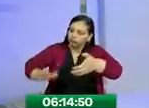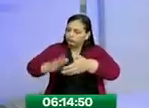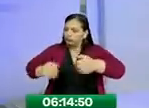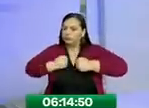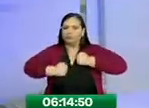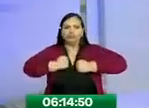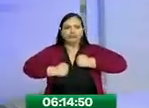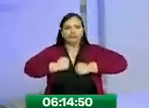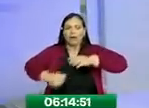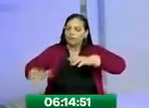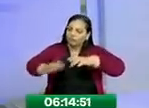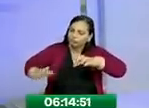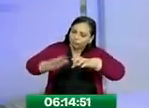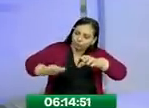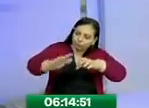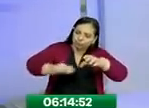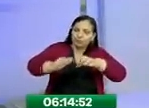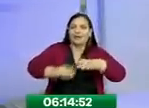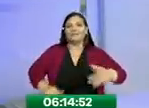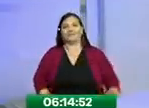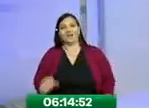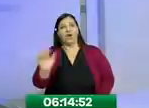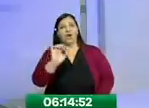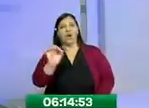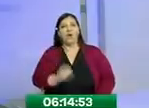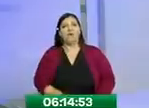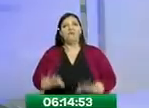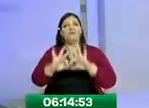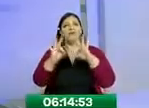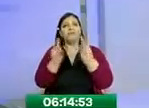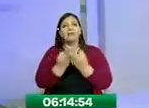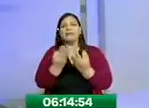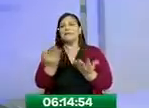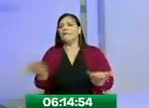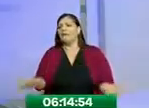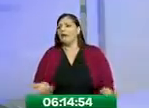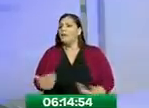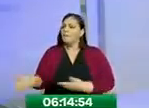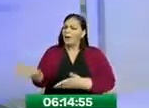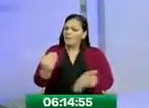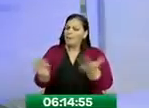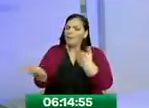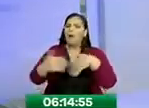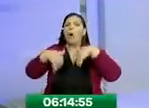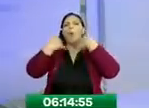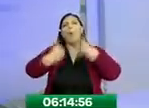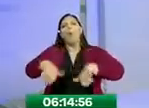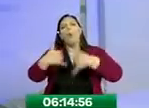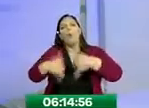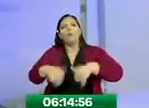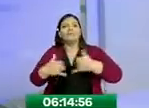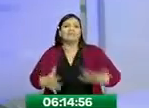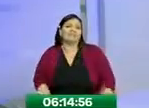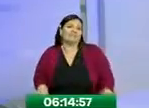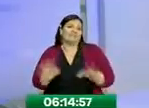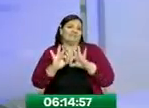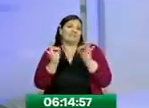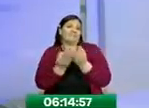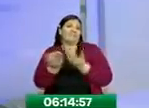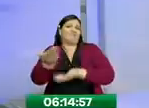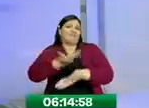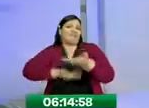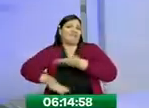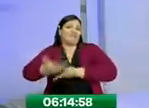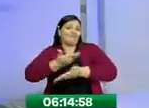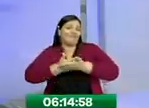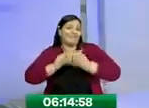1 perro, en las baña todos los días y todo, pero dice, ¿y ahora qué hago? Una forma importante para estar en contacto con tu familia, con tus amigos,